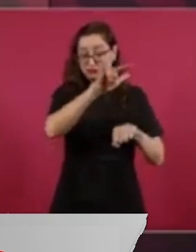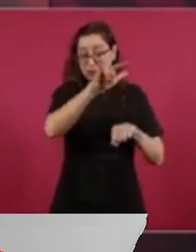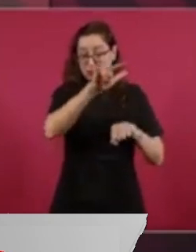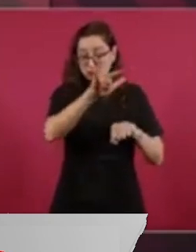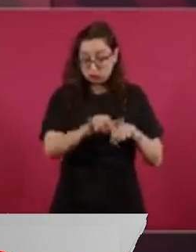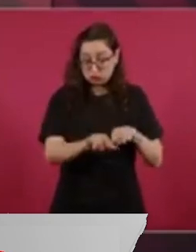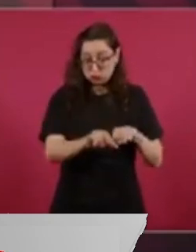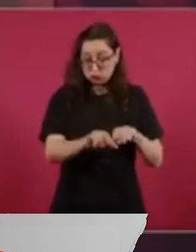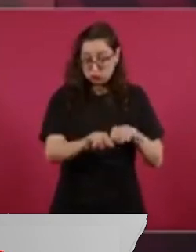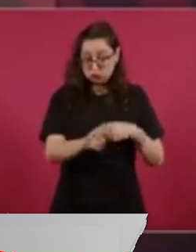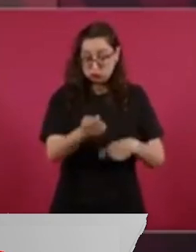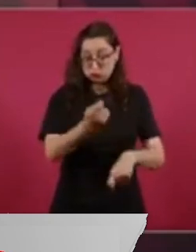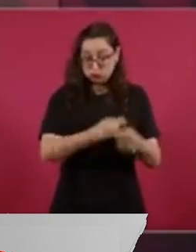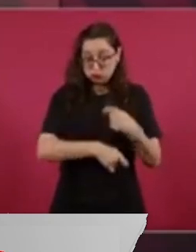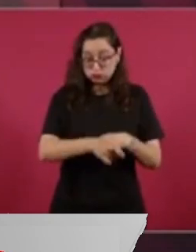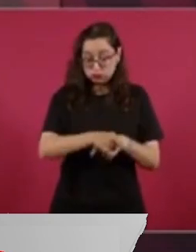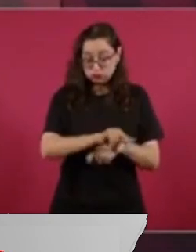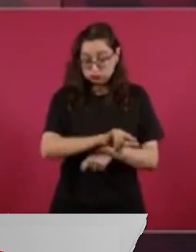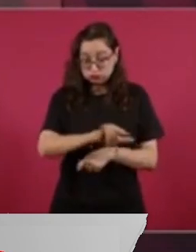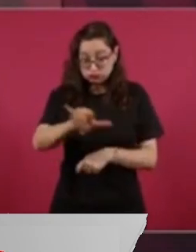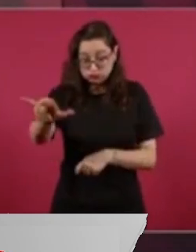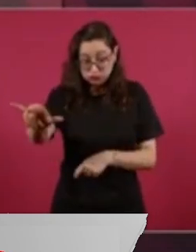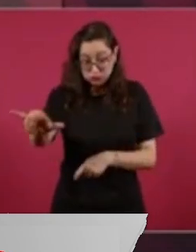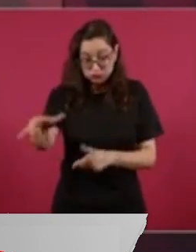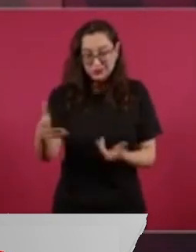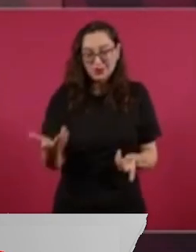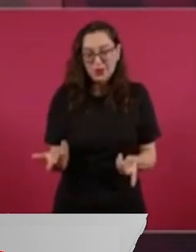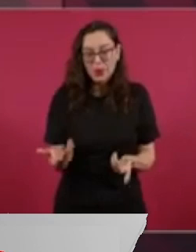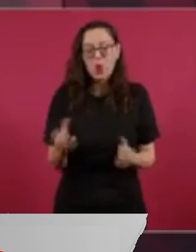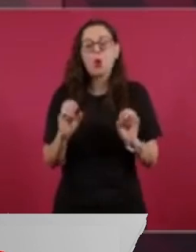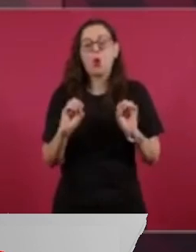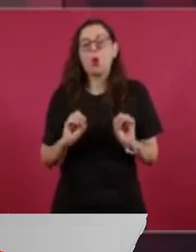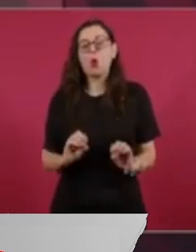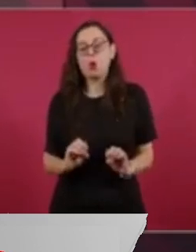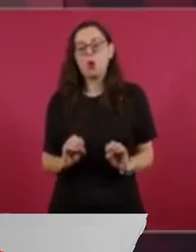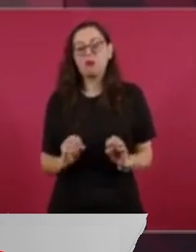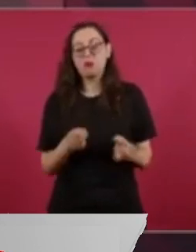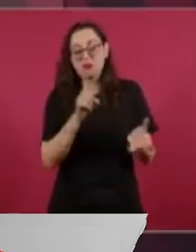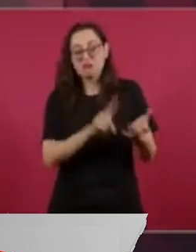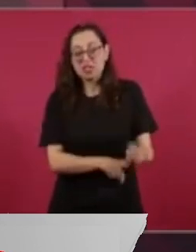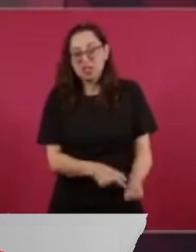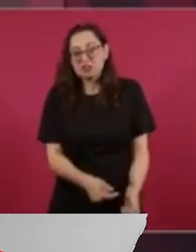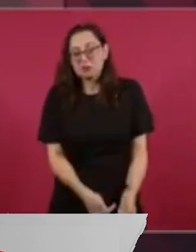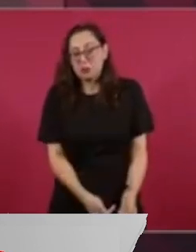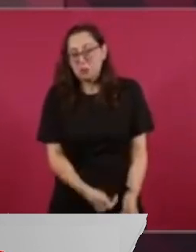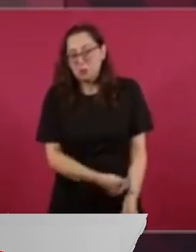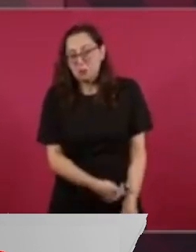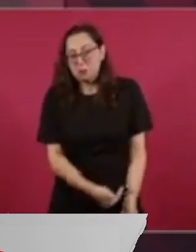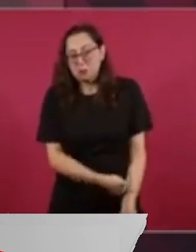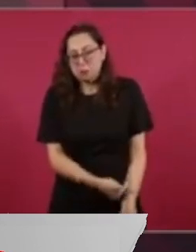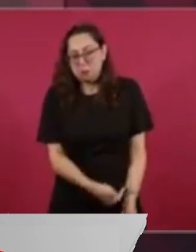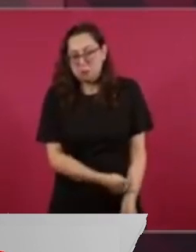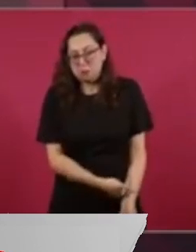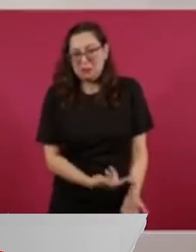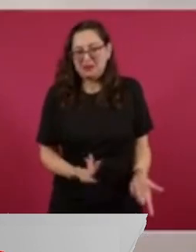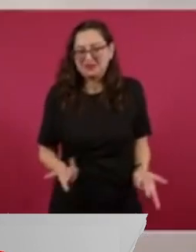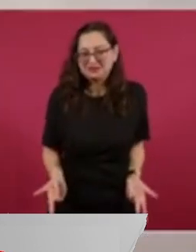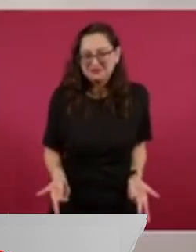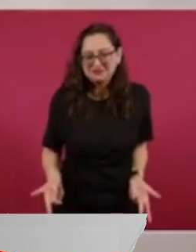el trámite lo hizo una persona y aparentemente salió uno,